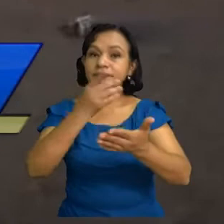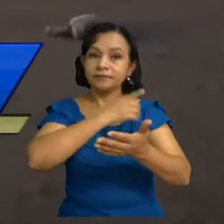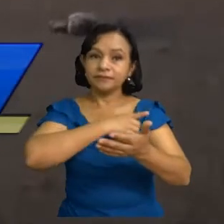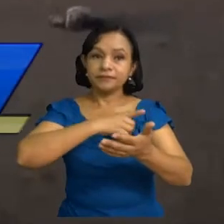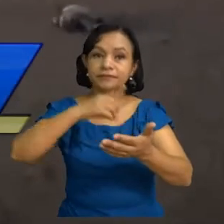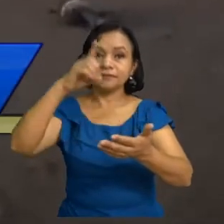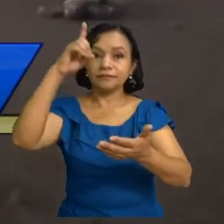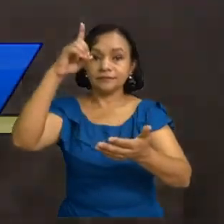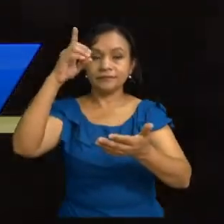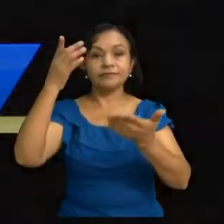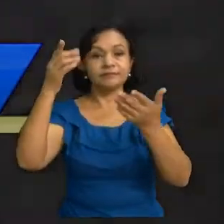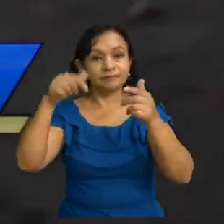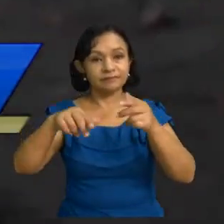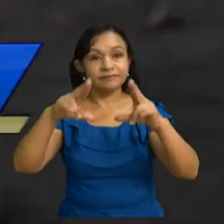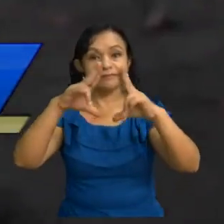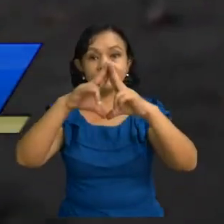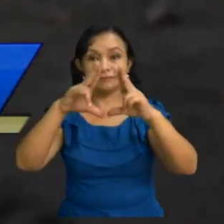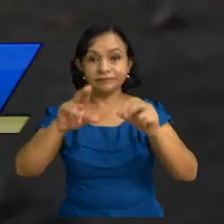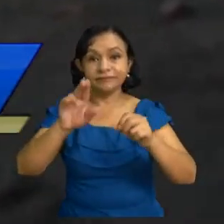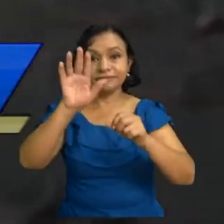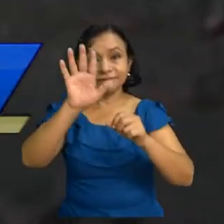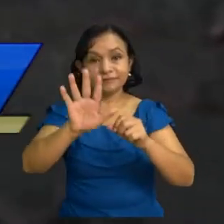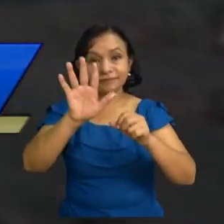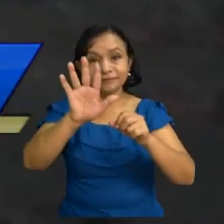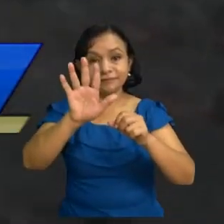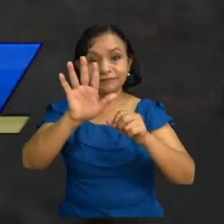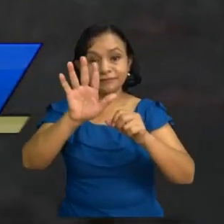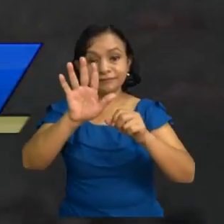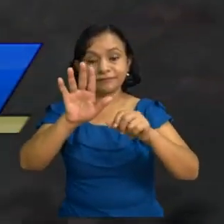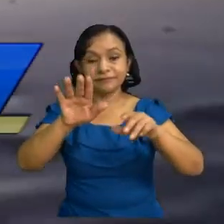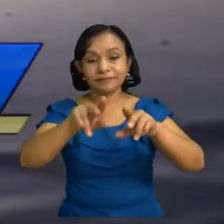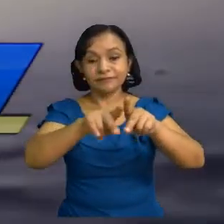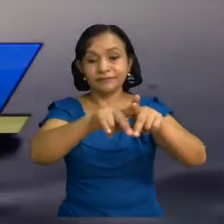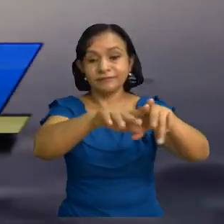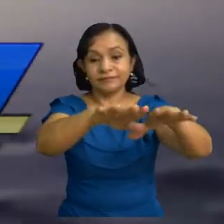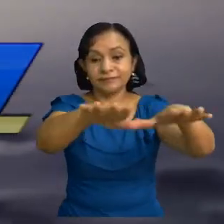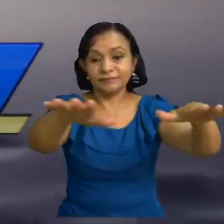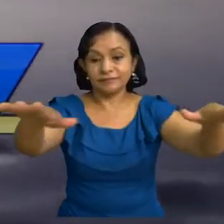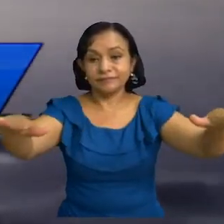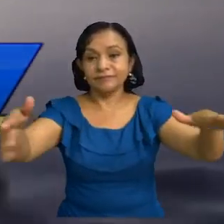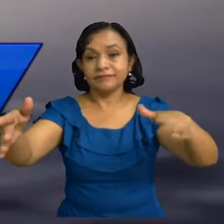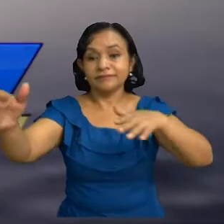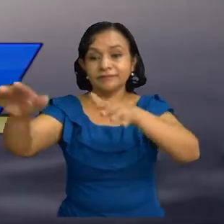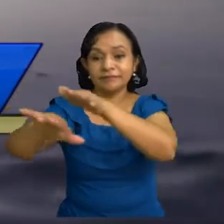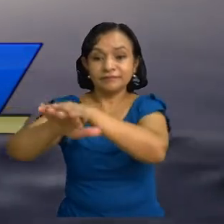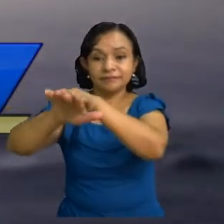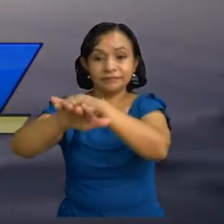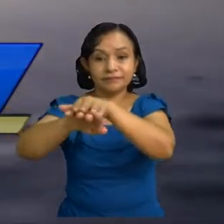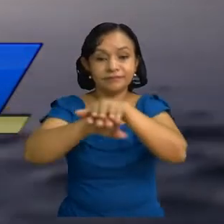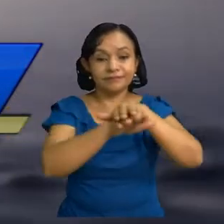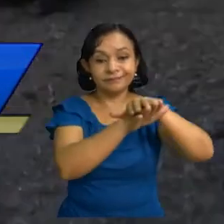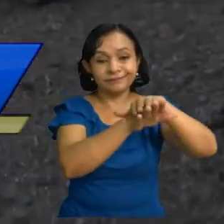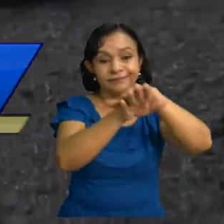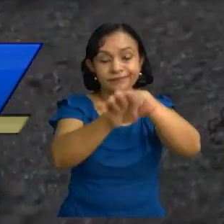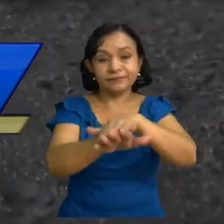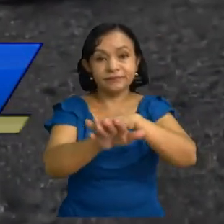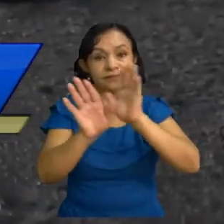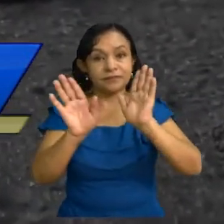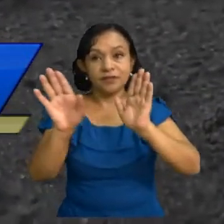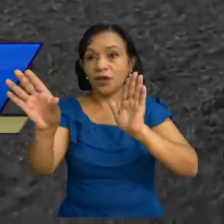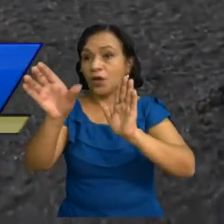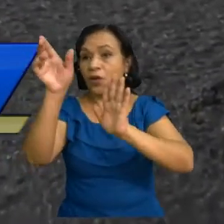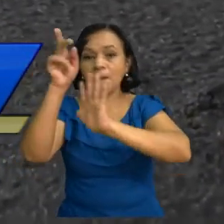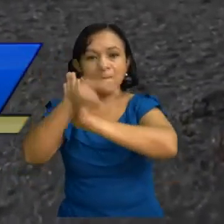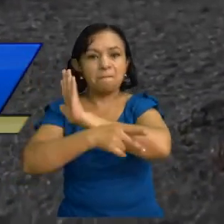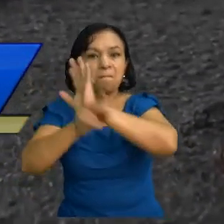bendecidos tenemos 5 playas de anidación de tortugas con especies que no anidan en otros